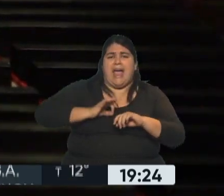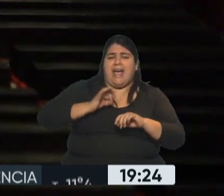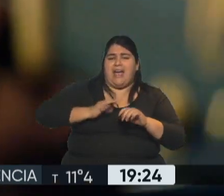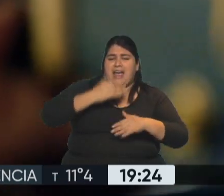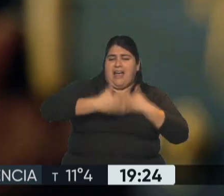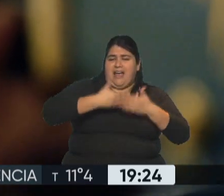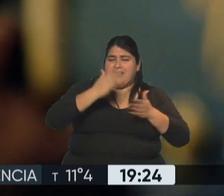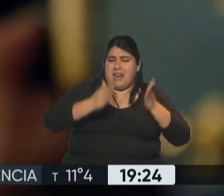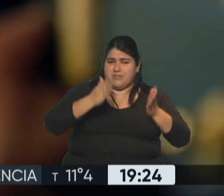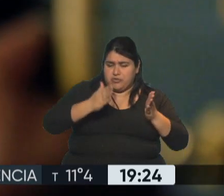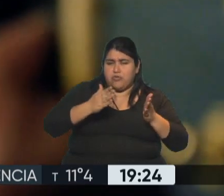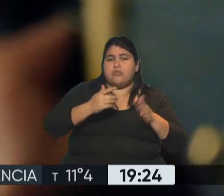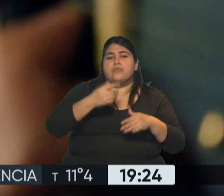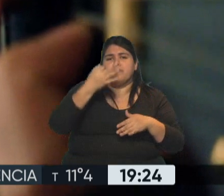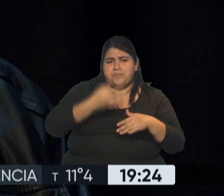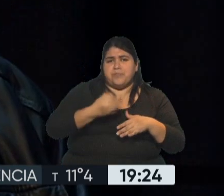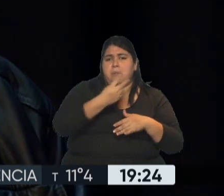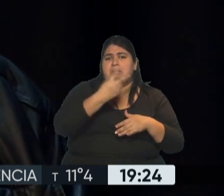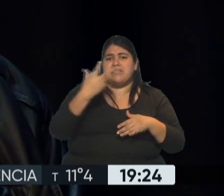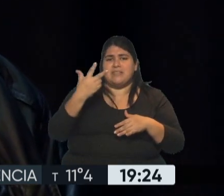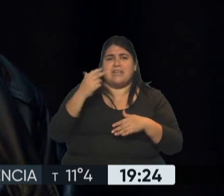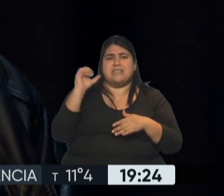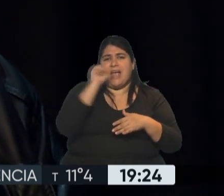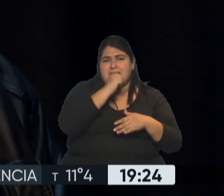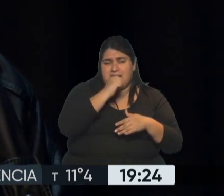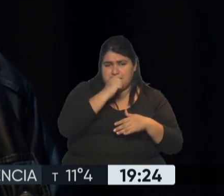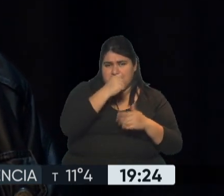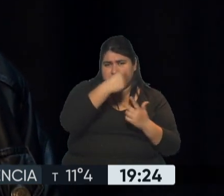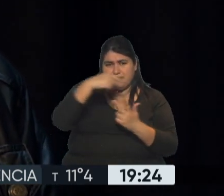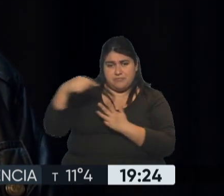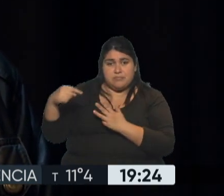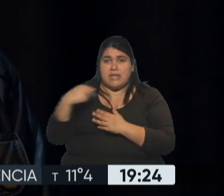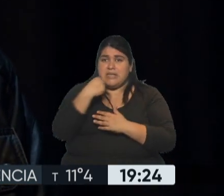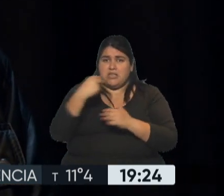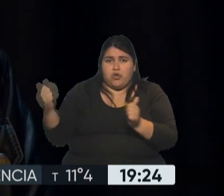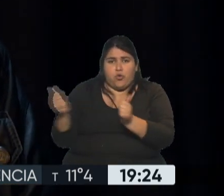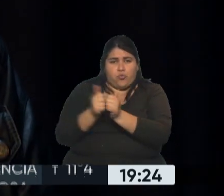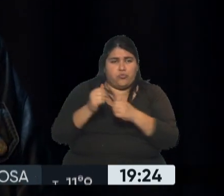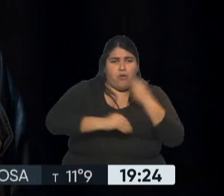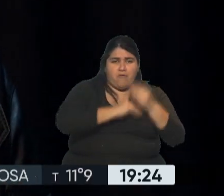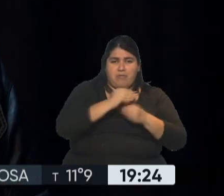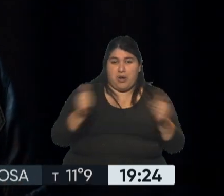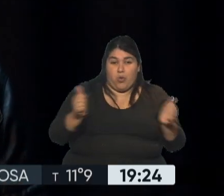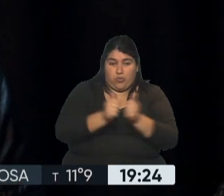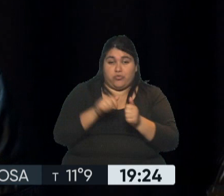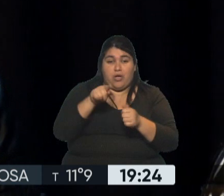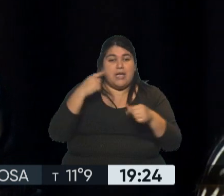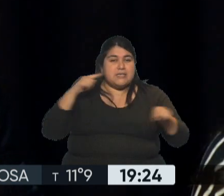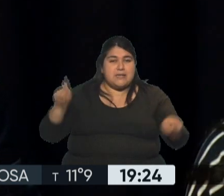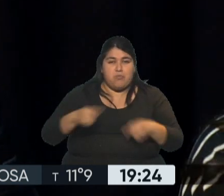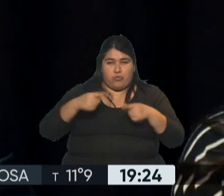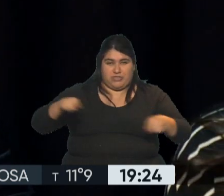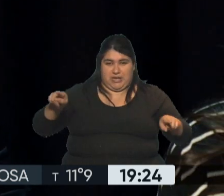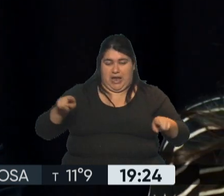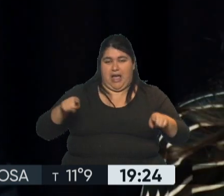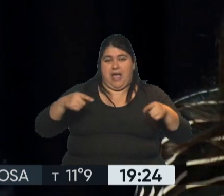qué? Porque hay 23 grandes cantantes, pero acompañados por sus hijos y sus familiares. Este tema va a ser, por supuesto, con